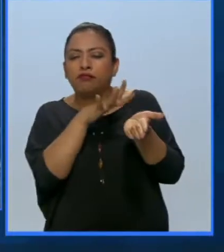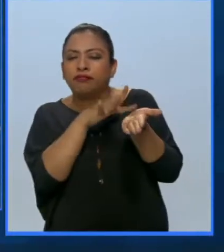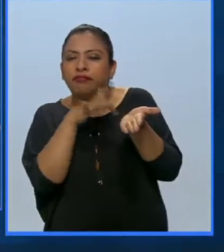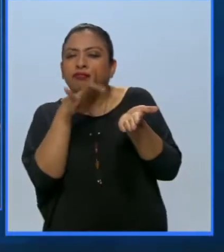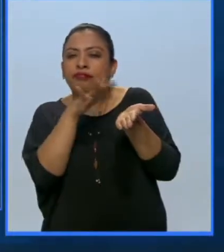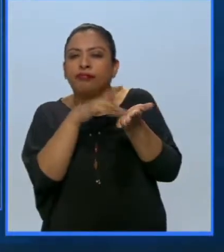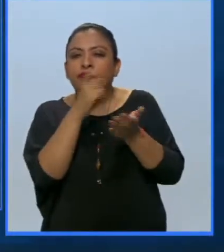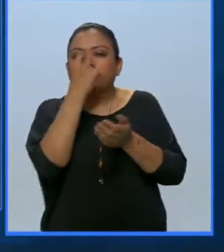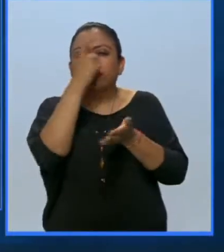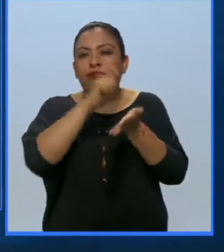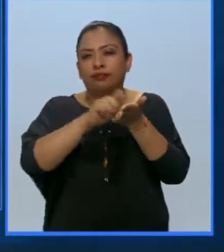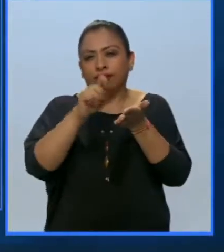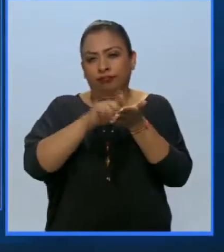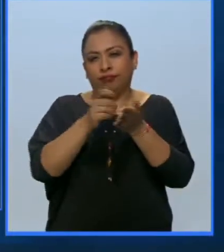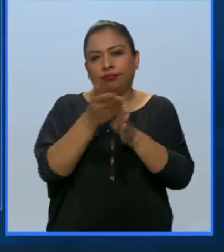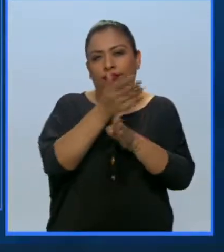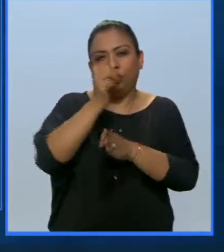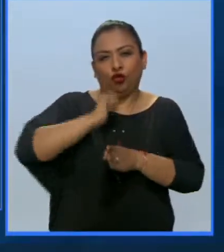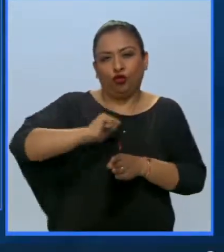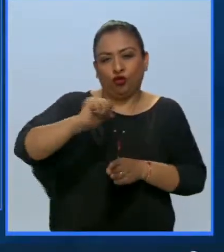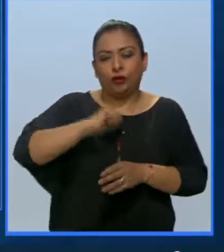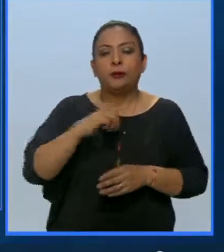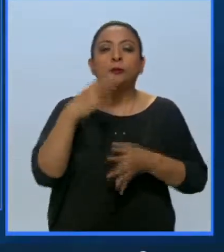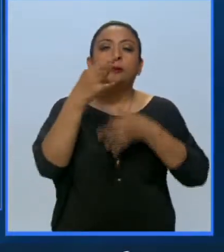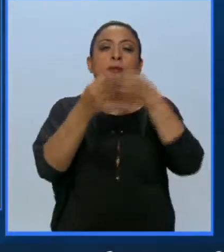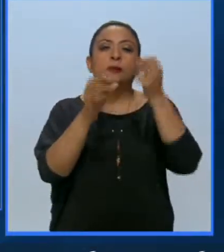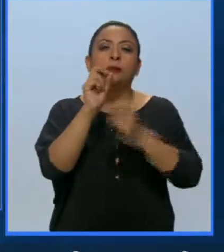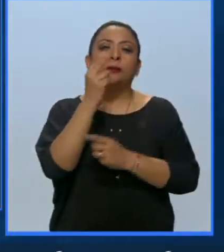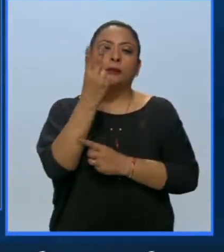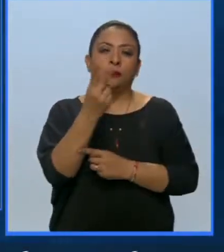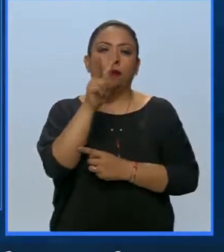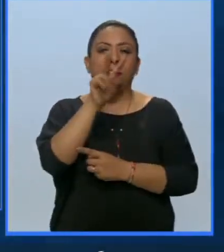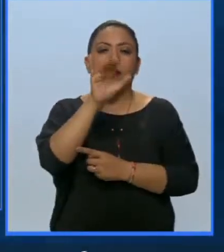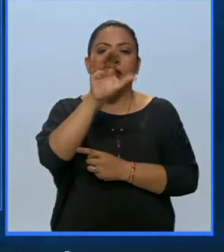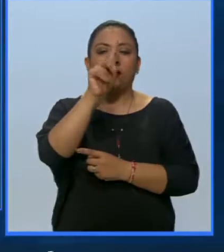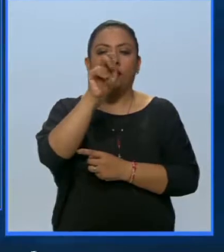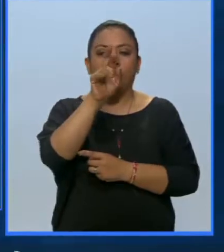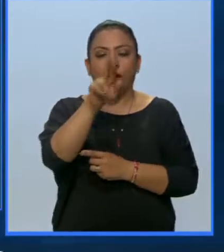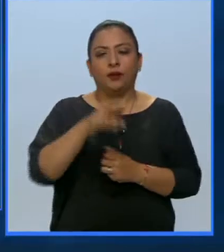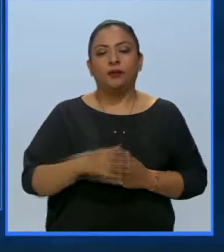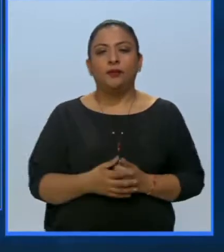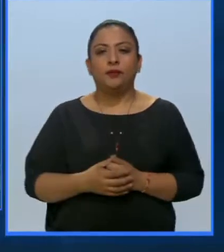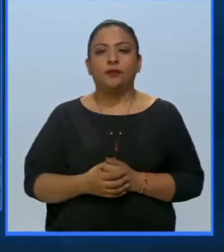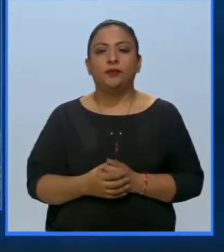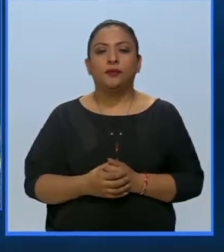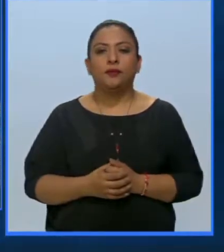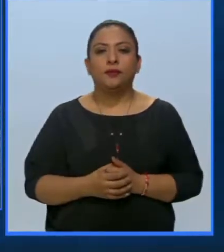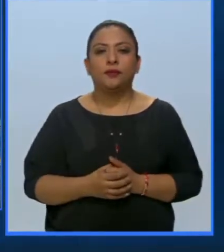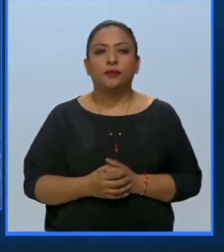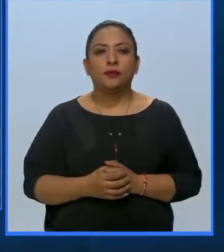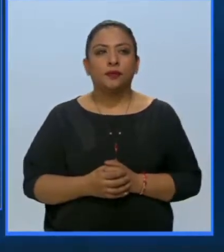de esos compositores. Noticias 22, Víctor Gaspar.